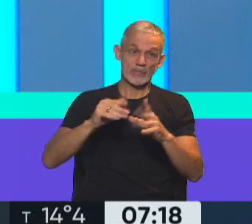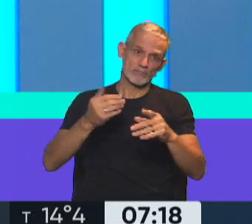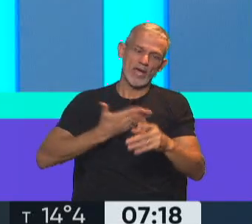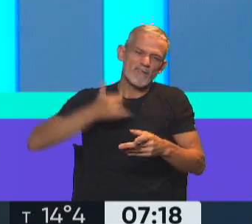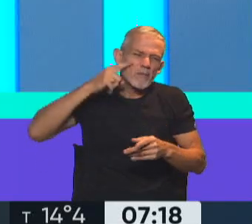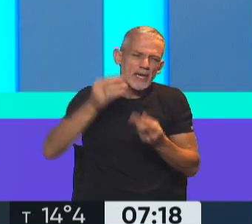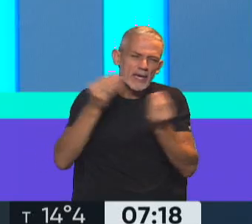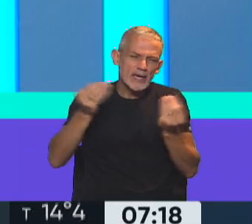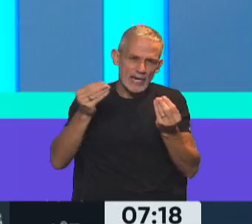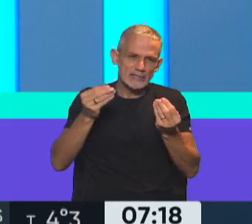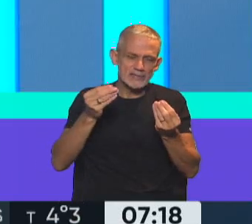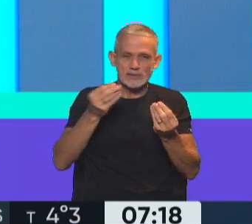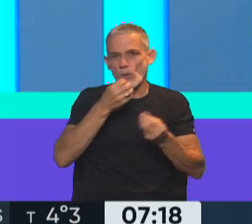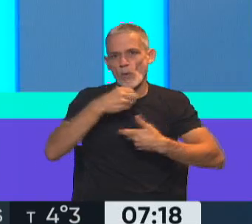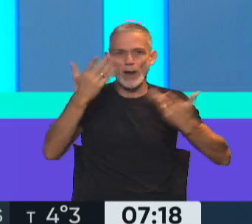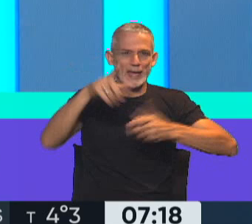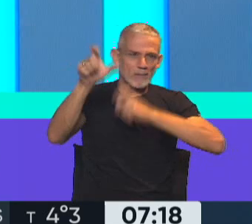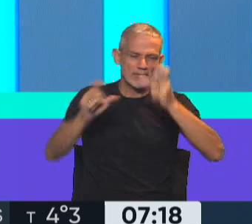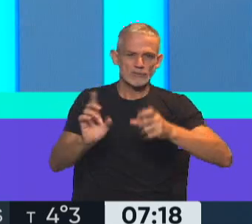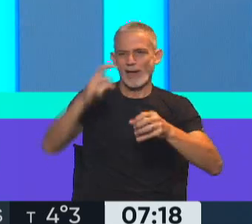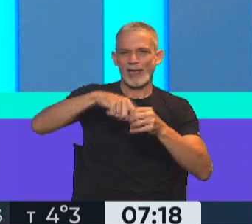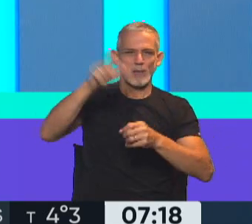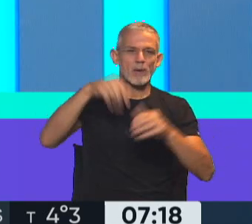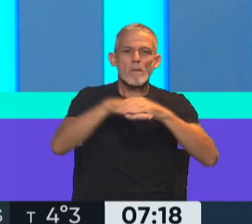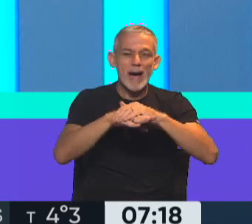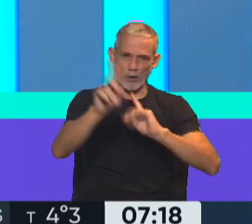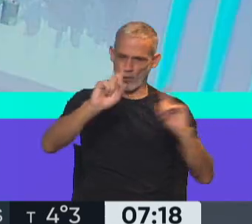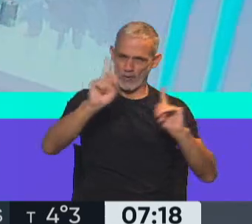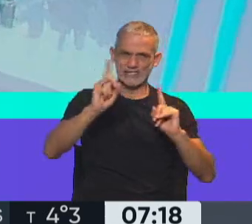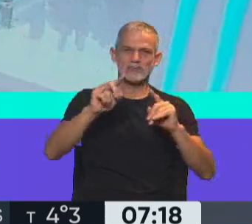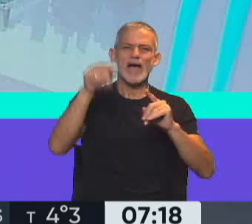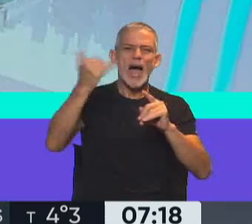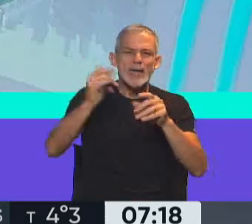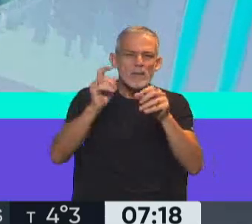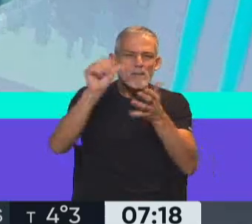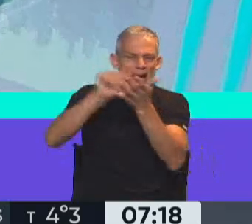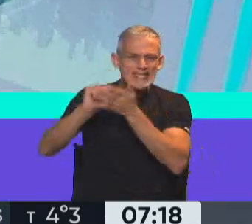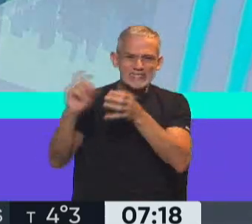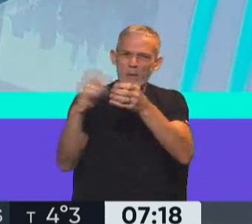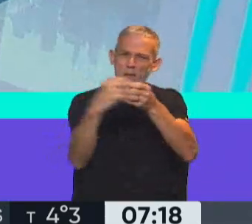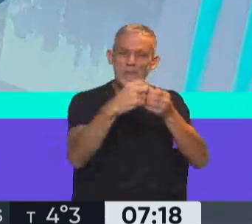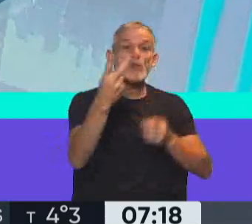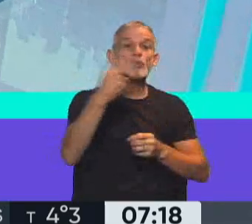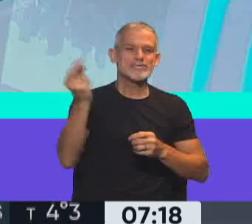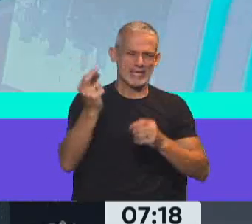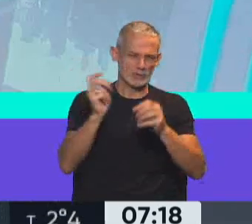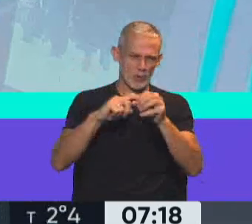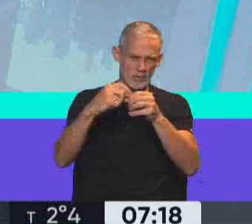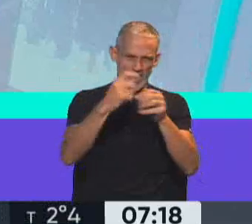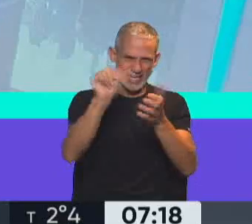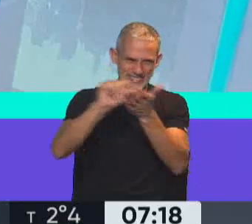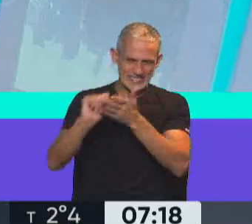Monetario Internacional no es cualquier acreedor, no es un banco. Detrás hay países, te diría casi 200 países de todo el